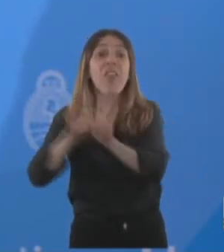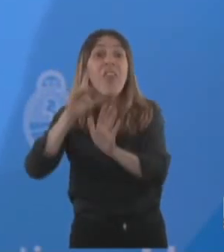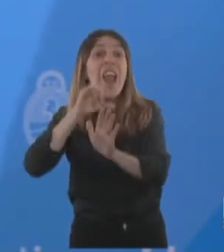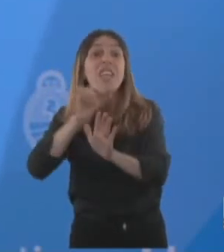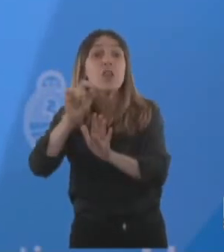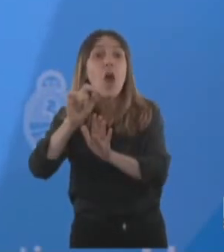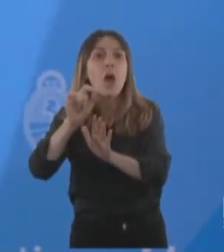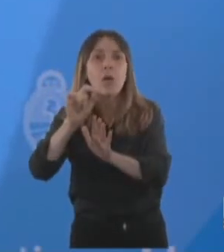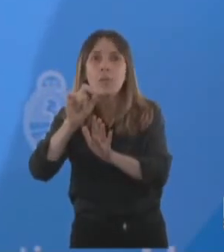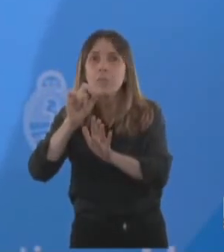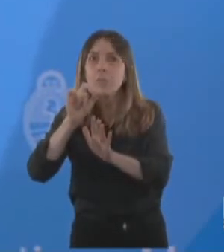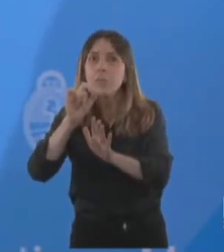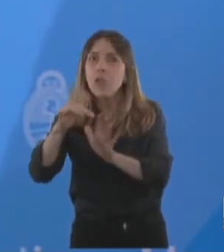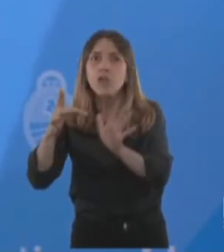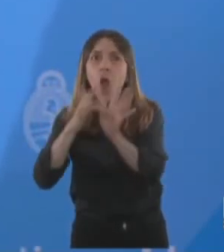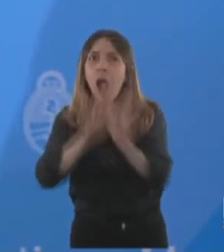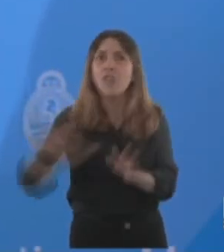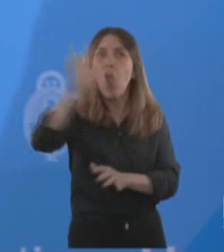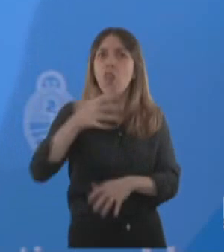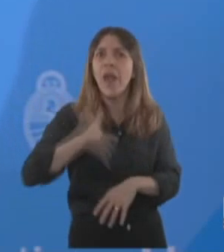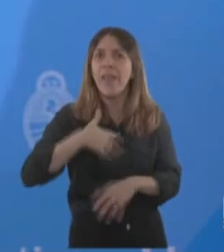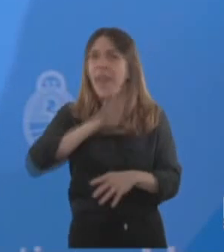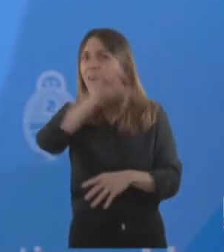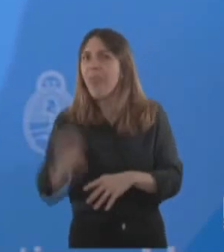sí debemos intervenir y ahí sí debemos actuar.